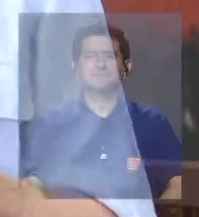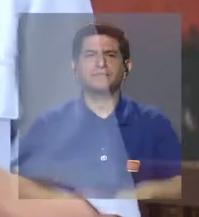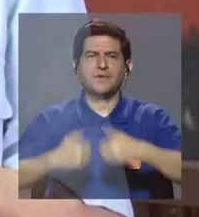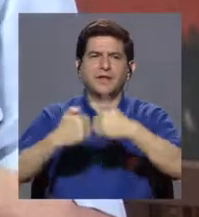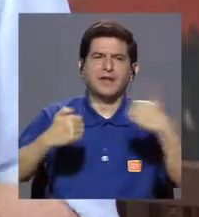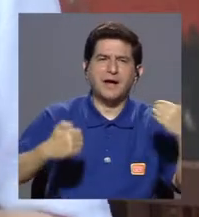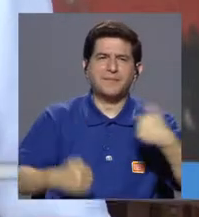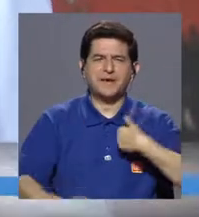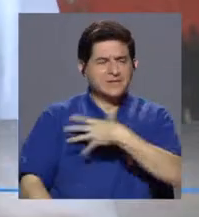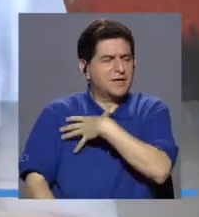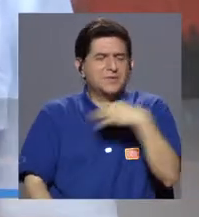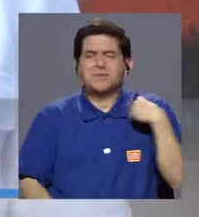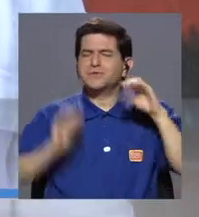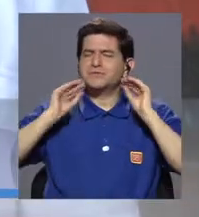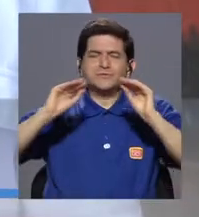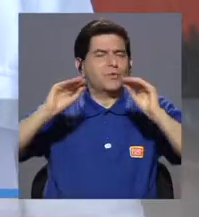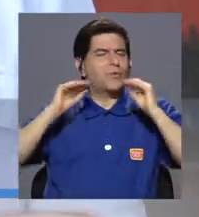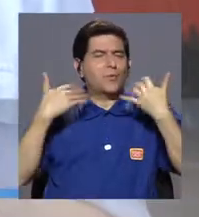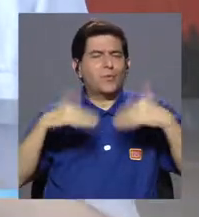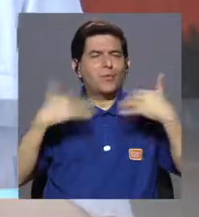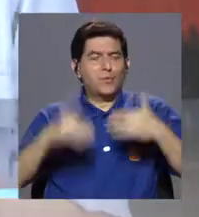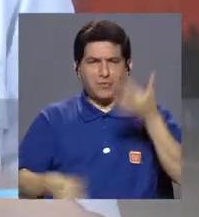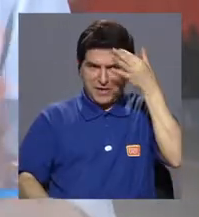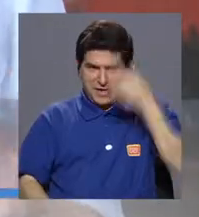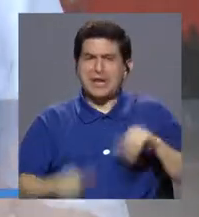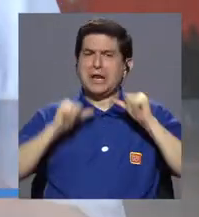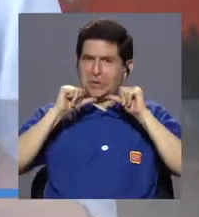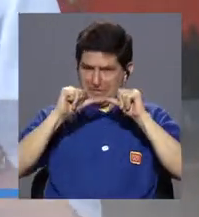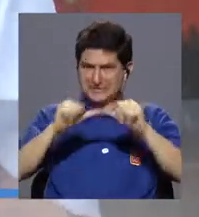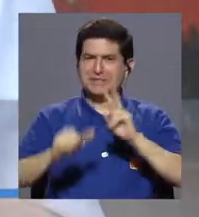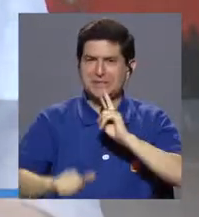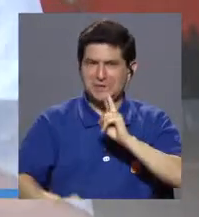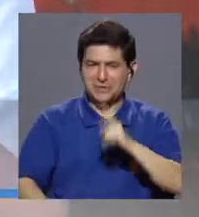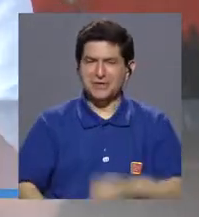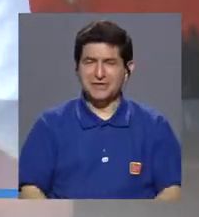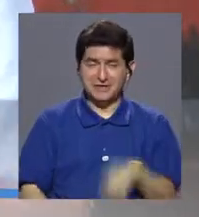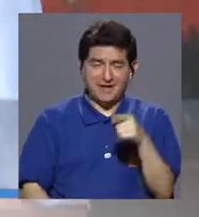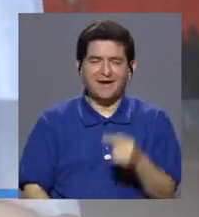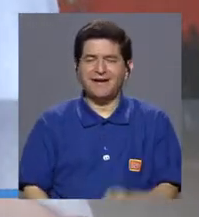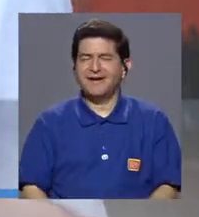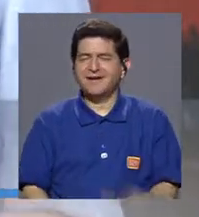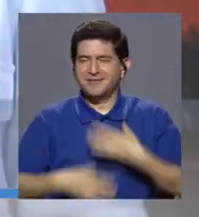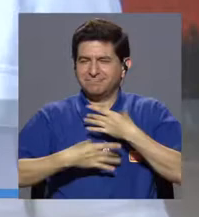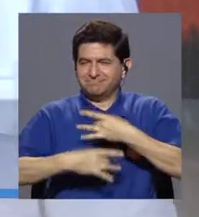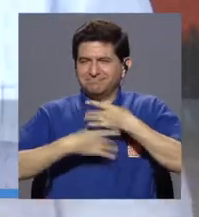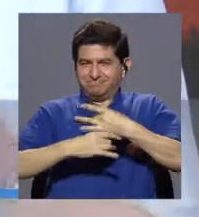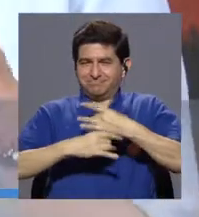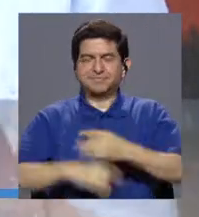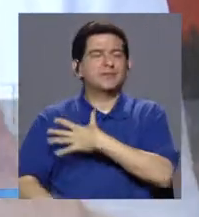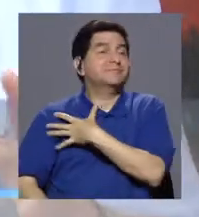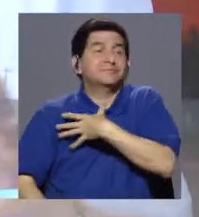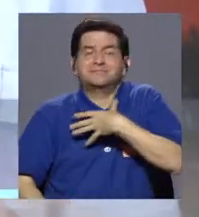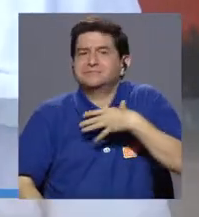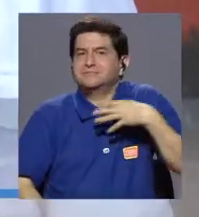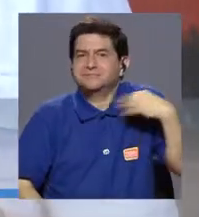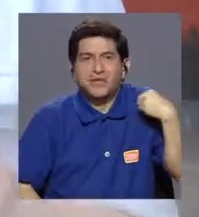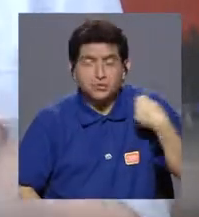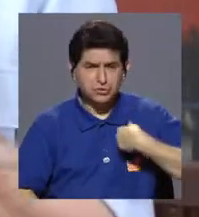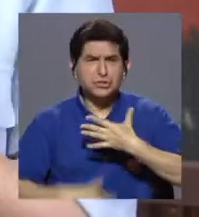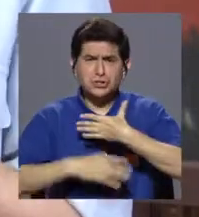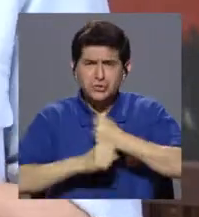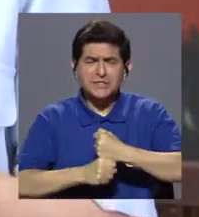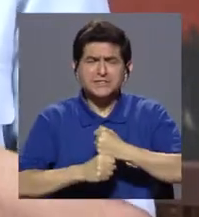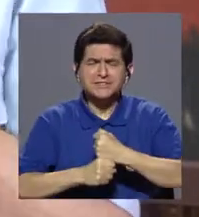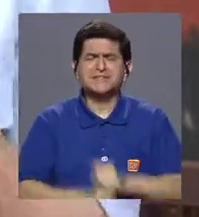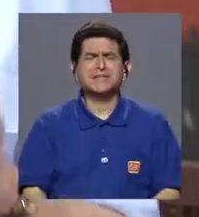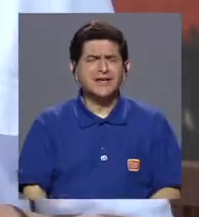aparte que me fascinó siempre dar clases, yo creo que todavía sigo, ¿verdad? Un poquito con esa tendencia. Me encanta. Lo hice con